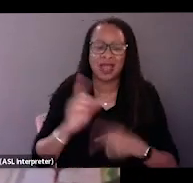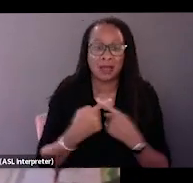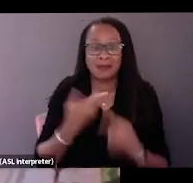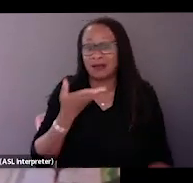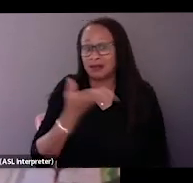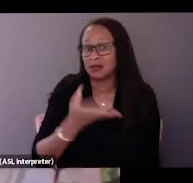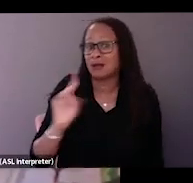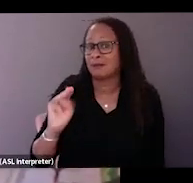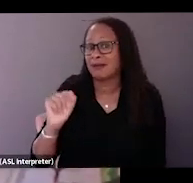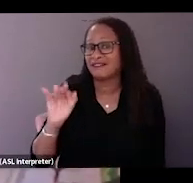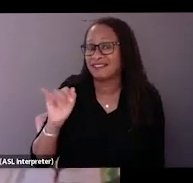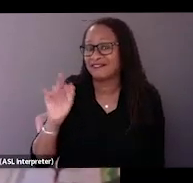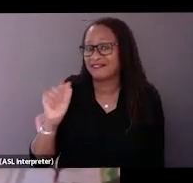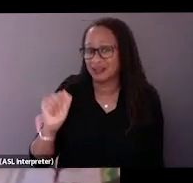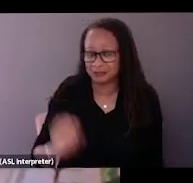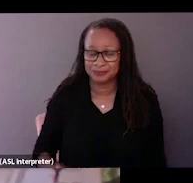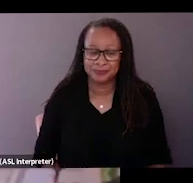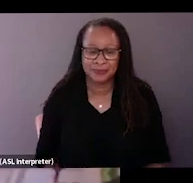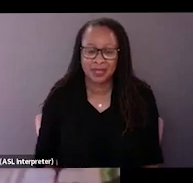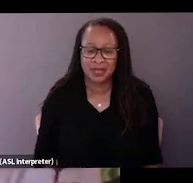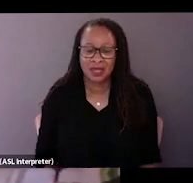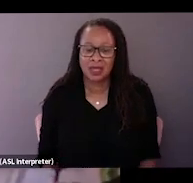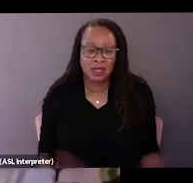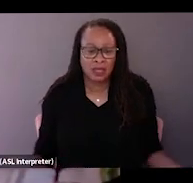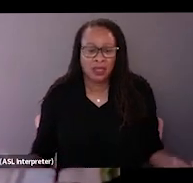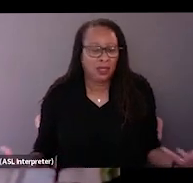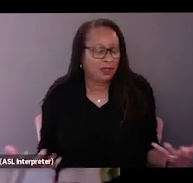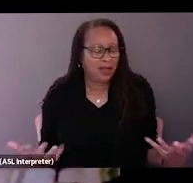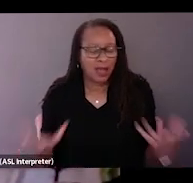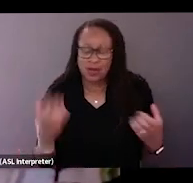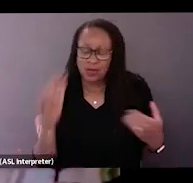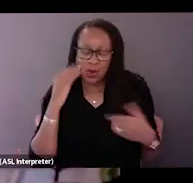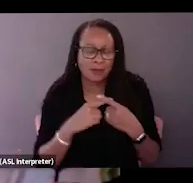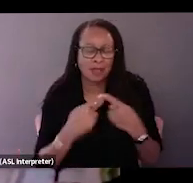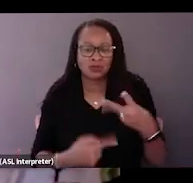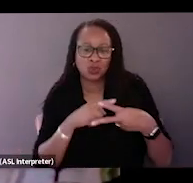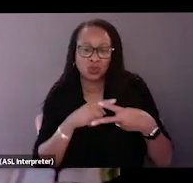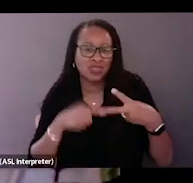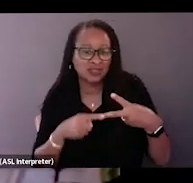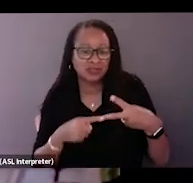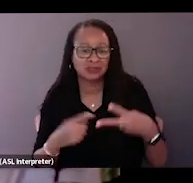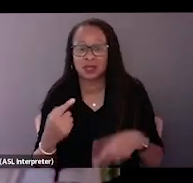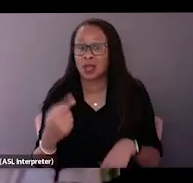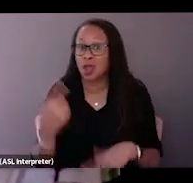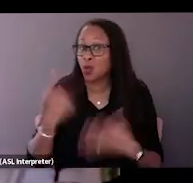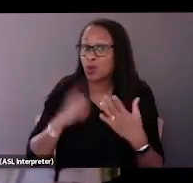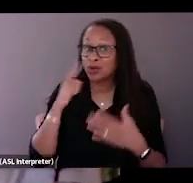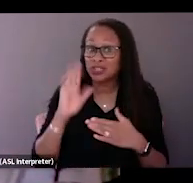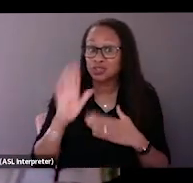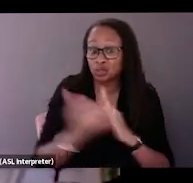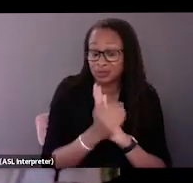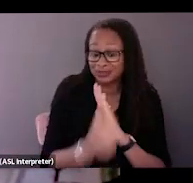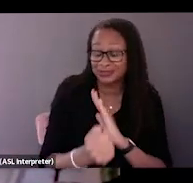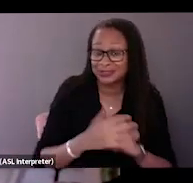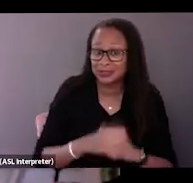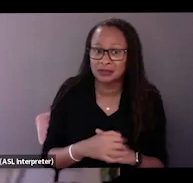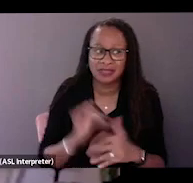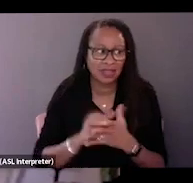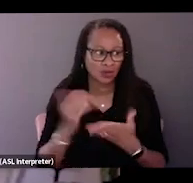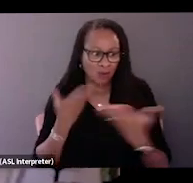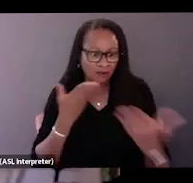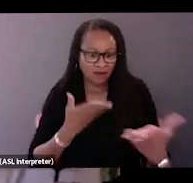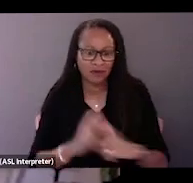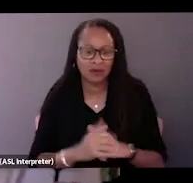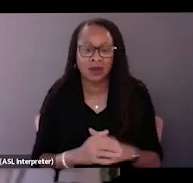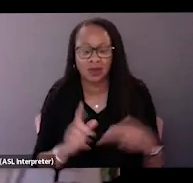her. And so I'm curious about two things. What do you think is your expertise that you have to offer? And